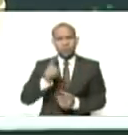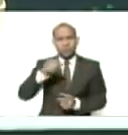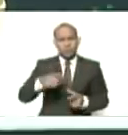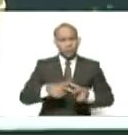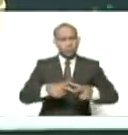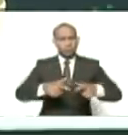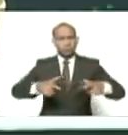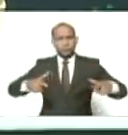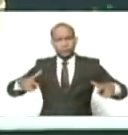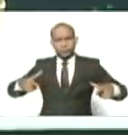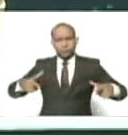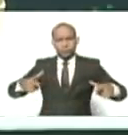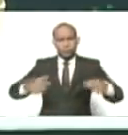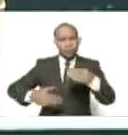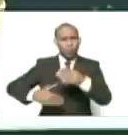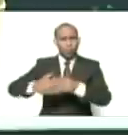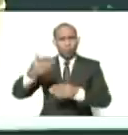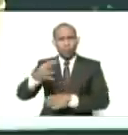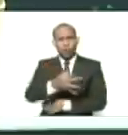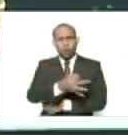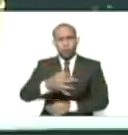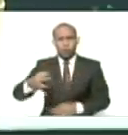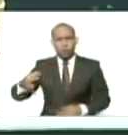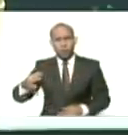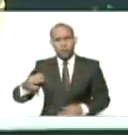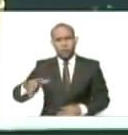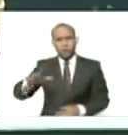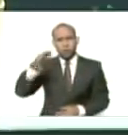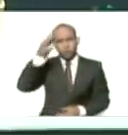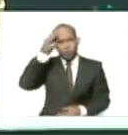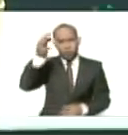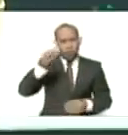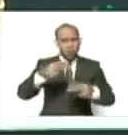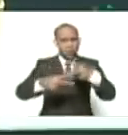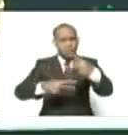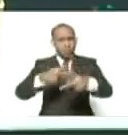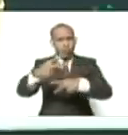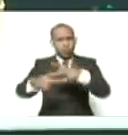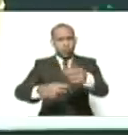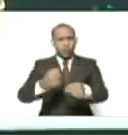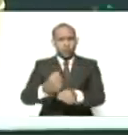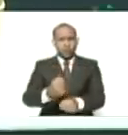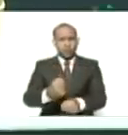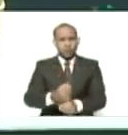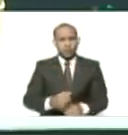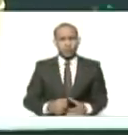expandir el modelo exitoso de los consejos productivos de trabajadores.